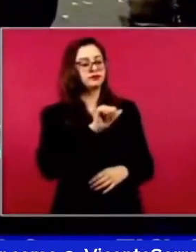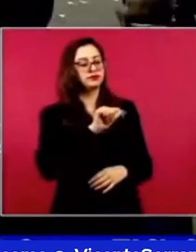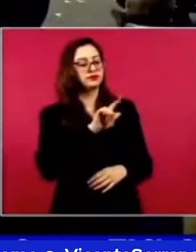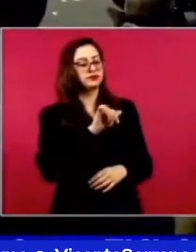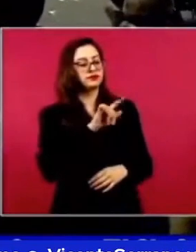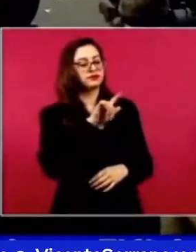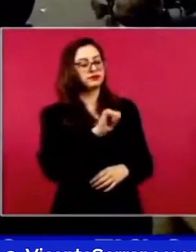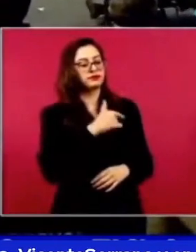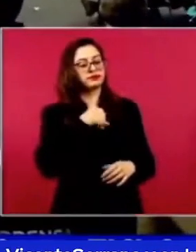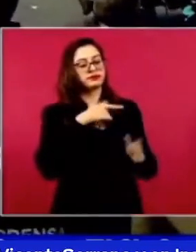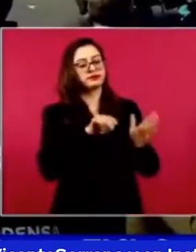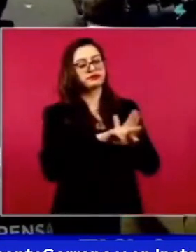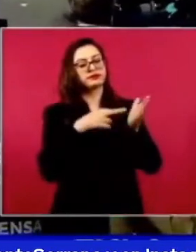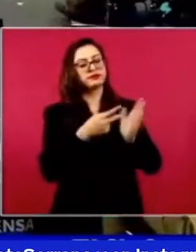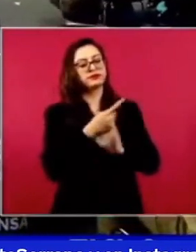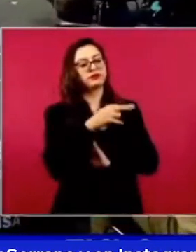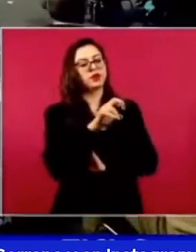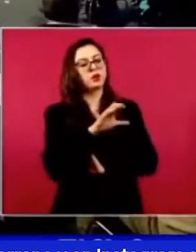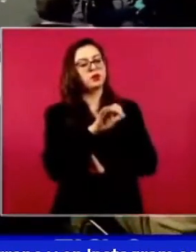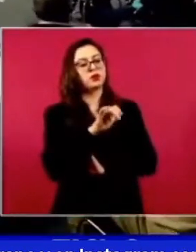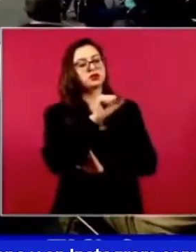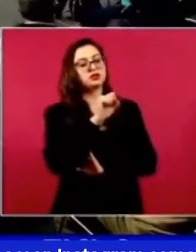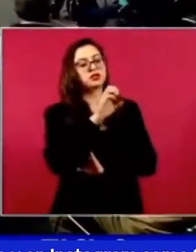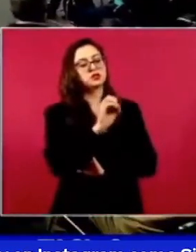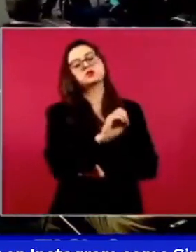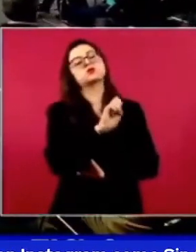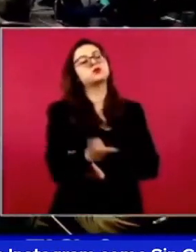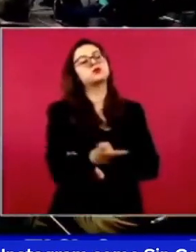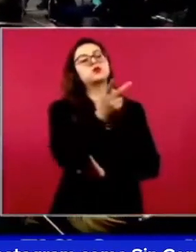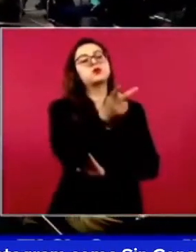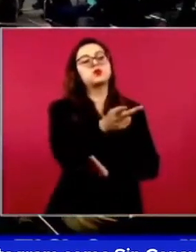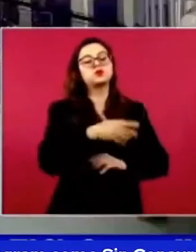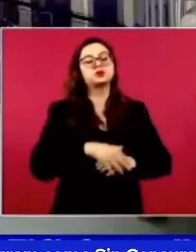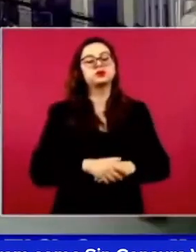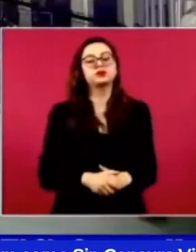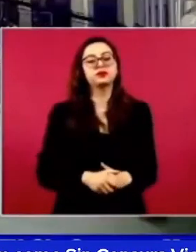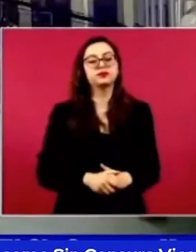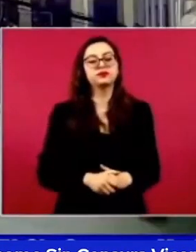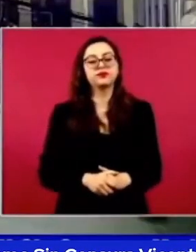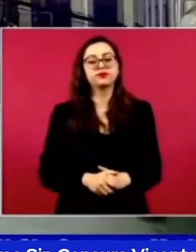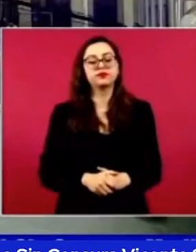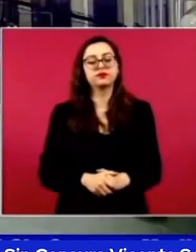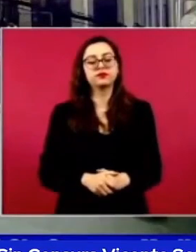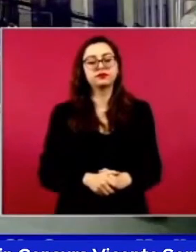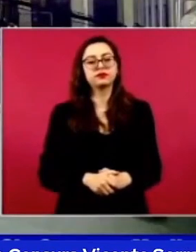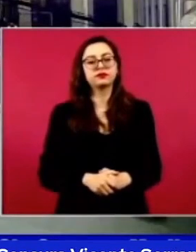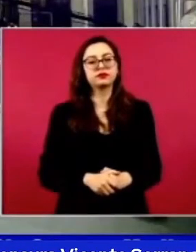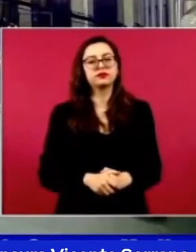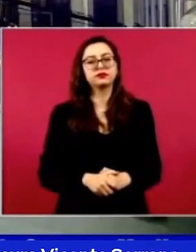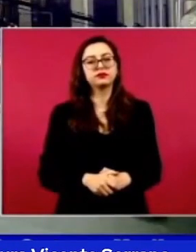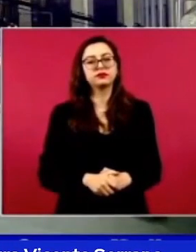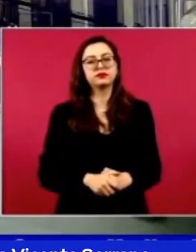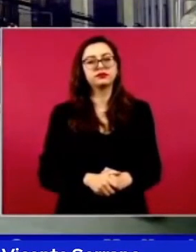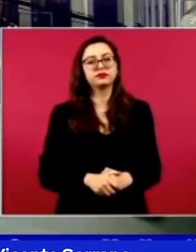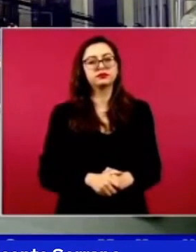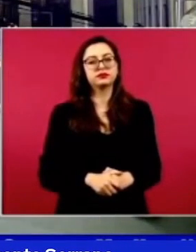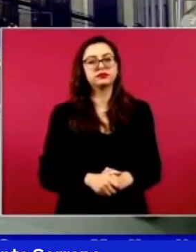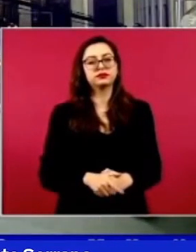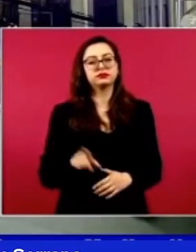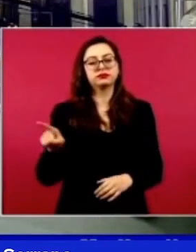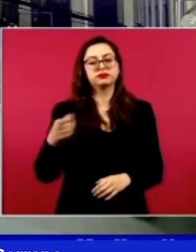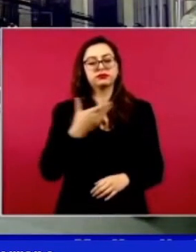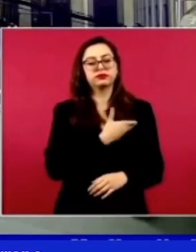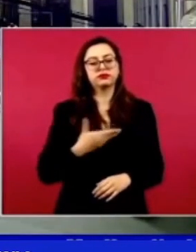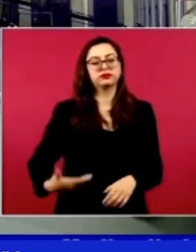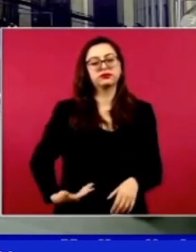primero preguntarle si se confirma el hecho de que el gobierno mexicano ya se pudo dar asilo al presidente de